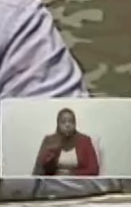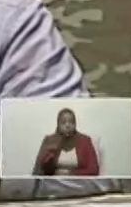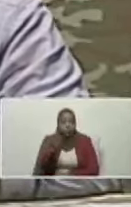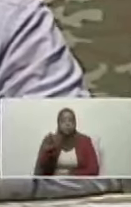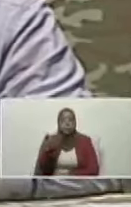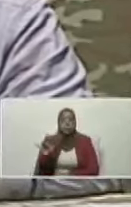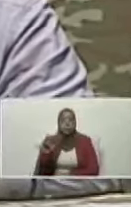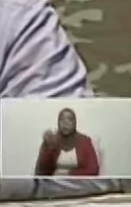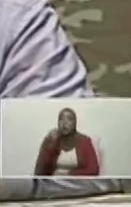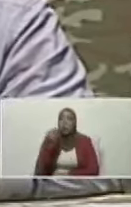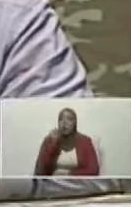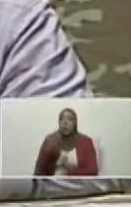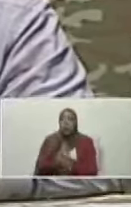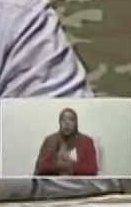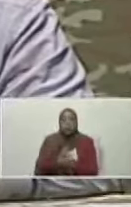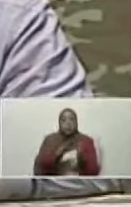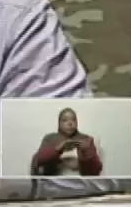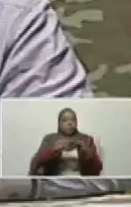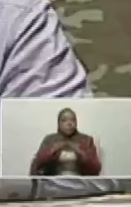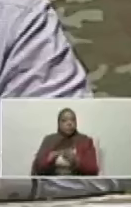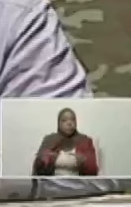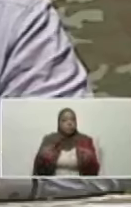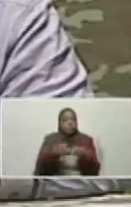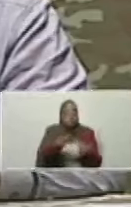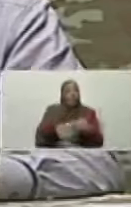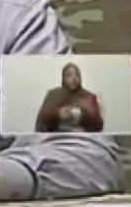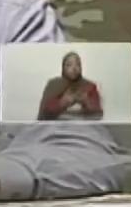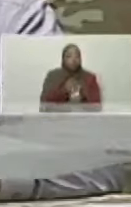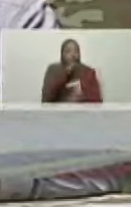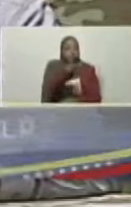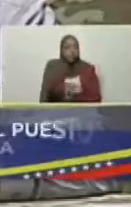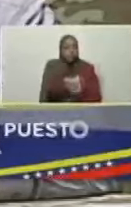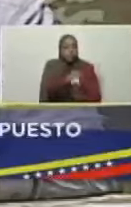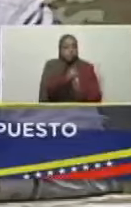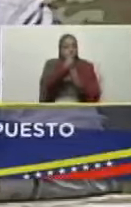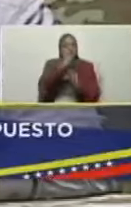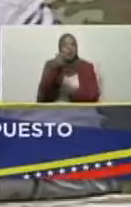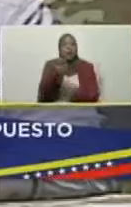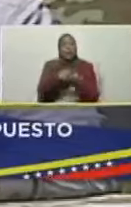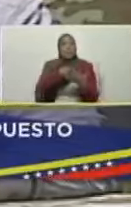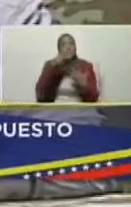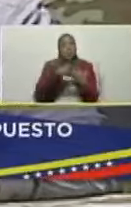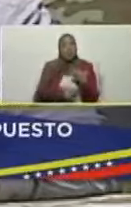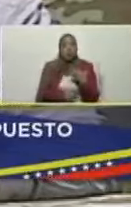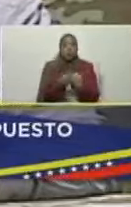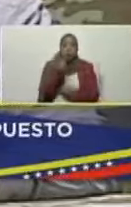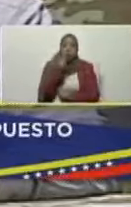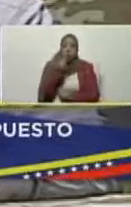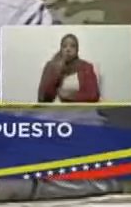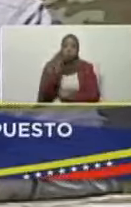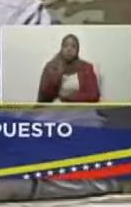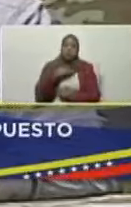La alimentación, los CLAP. Que se mantenga el plan especial de saturación de